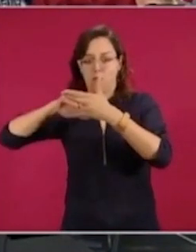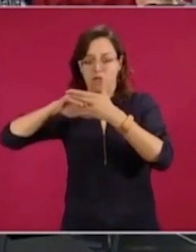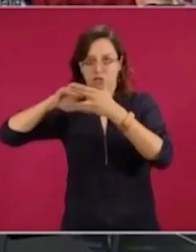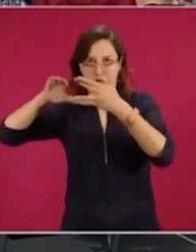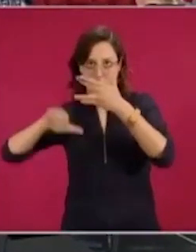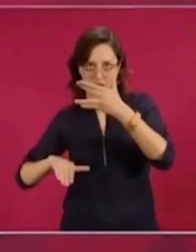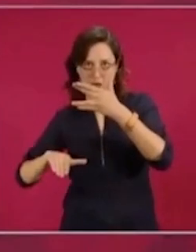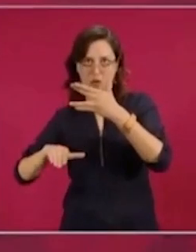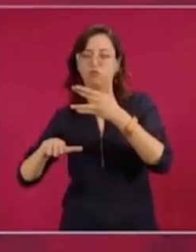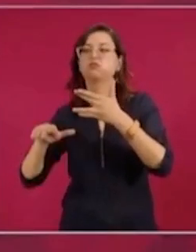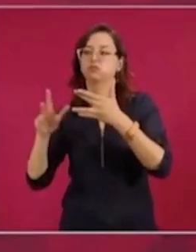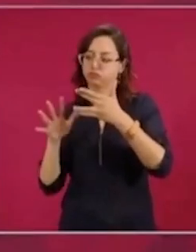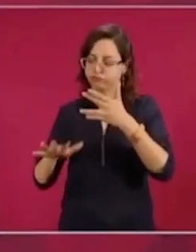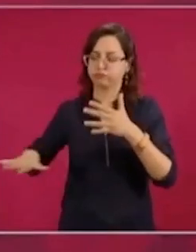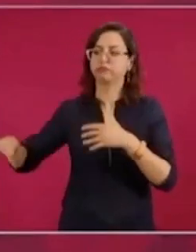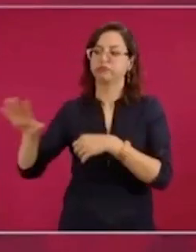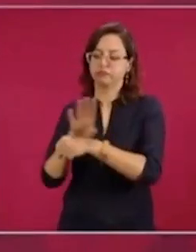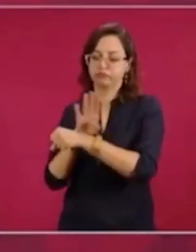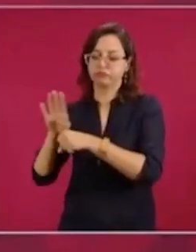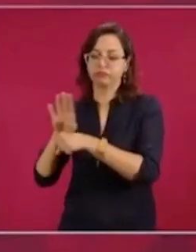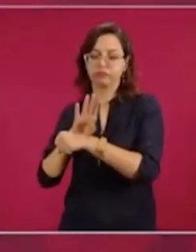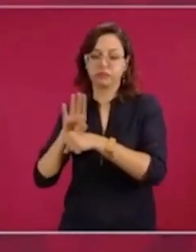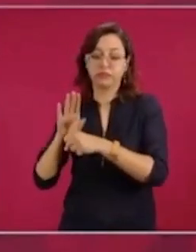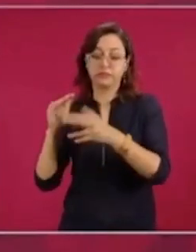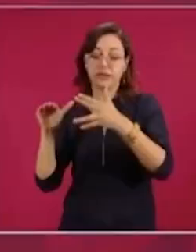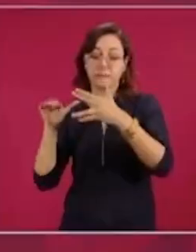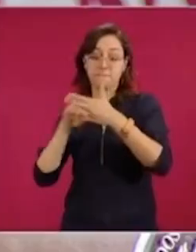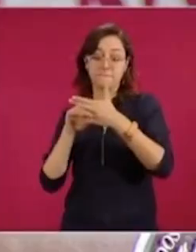y cuando menos la mitad